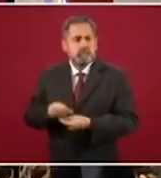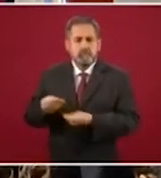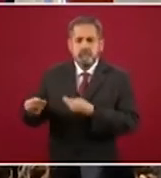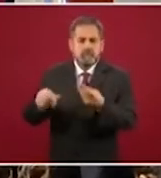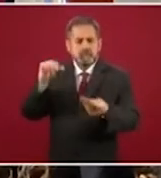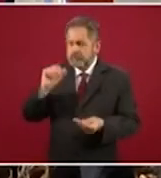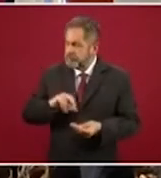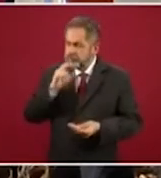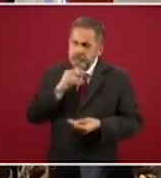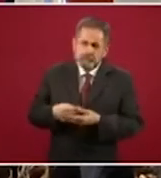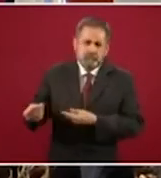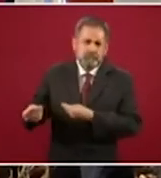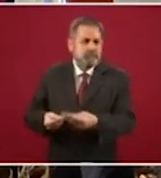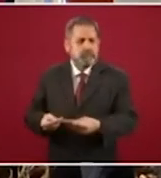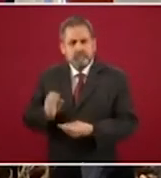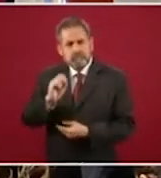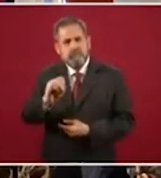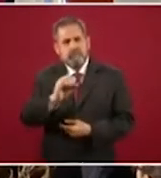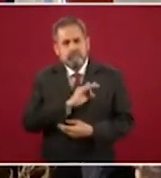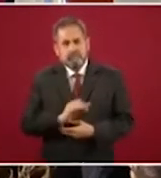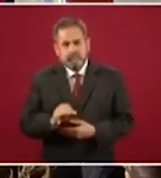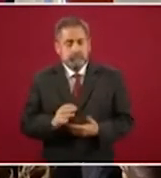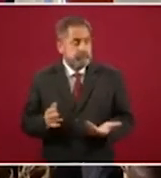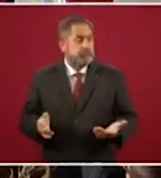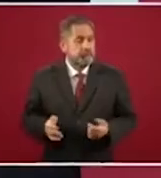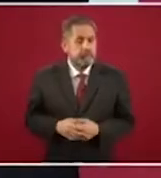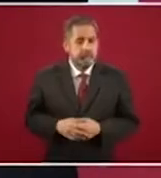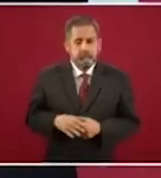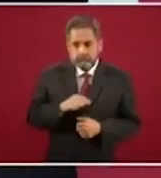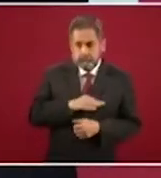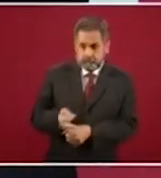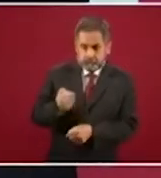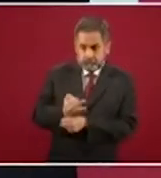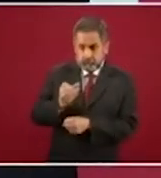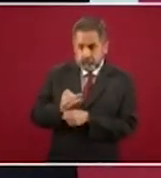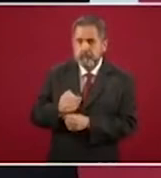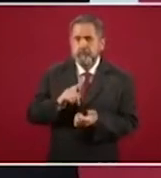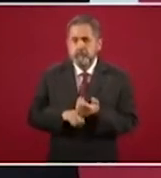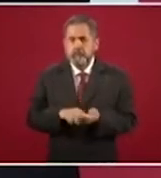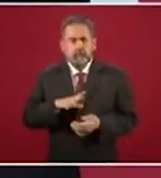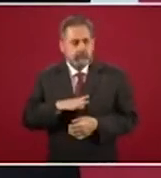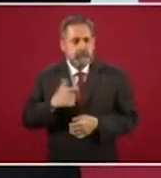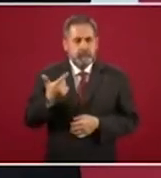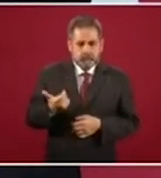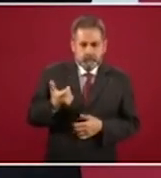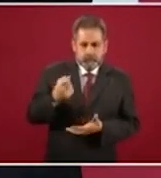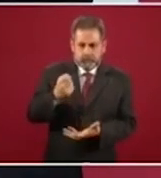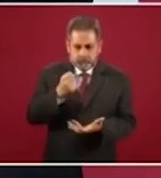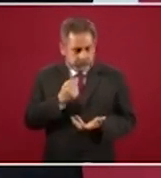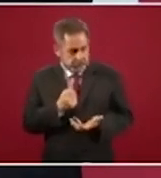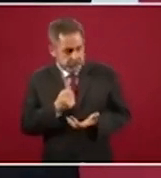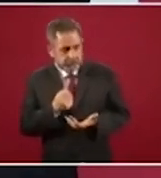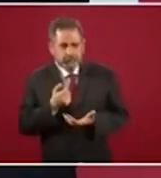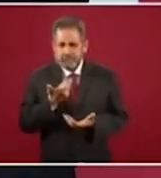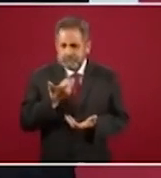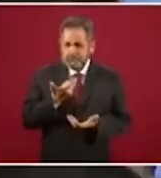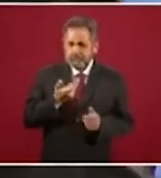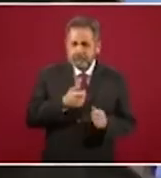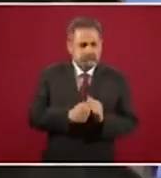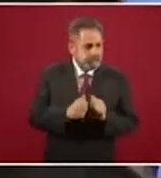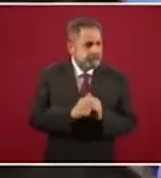forma expedita. Esa modificación nos permite en este caso disponer de estos recursos, de este bien